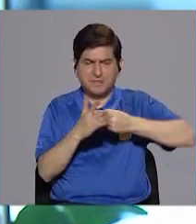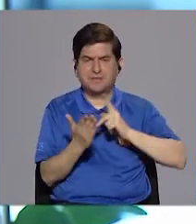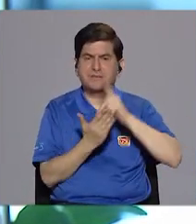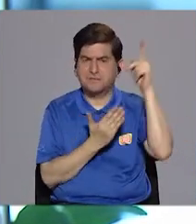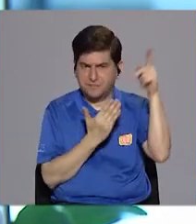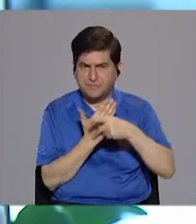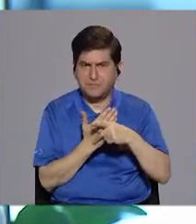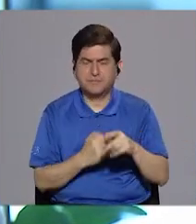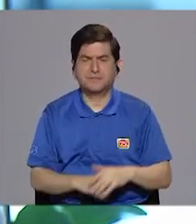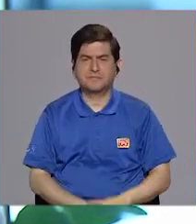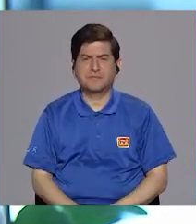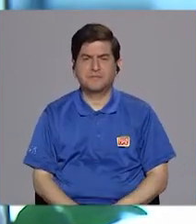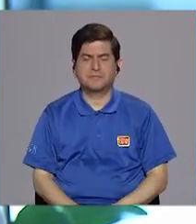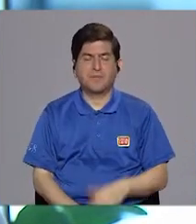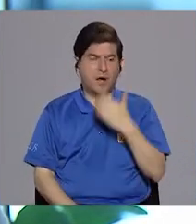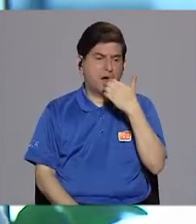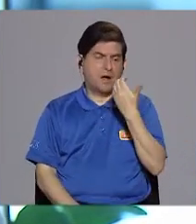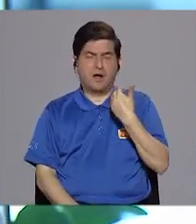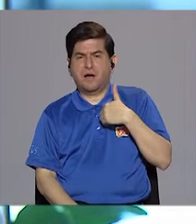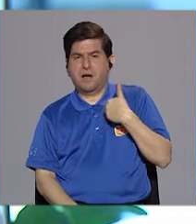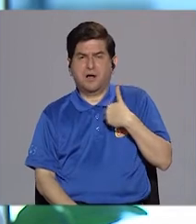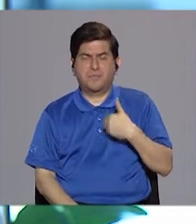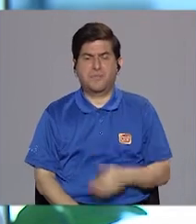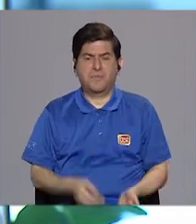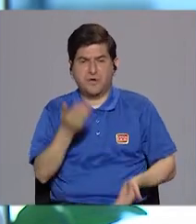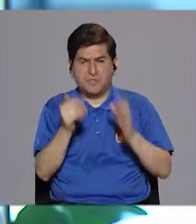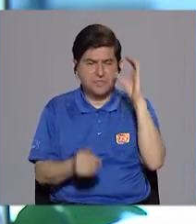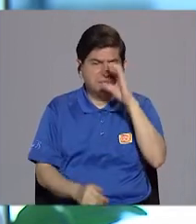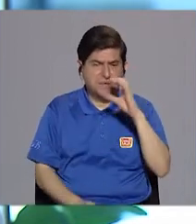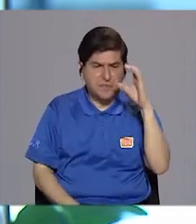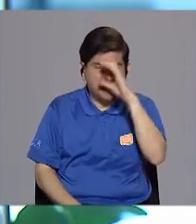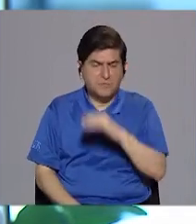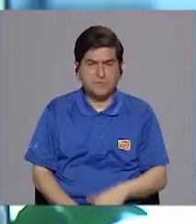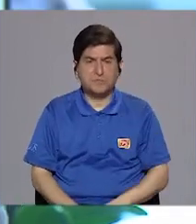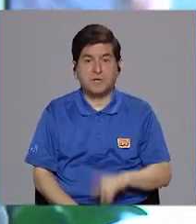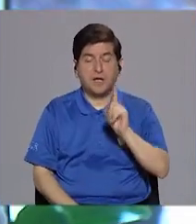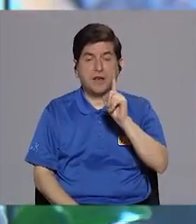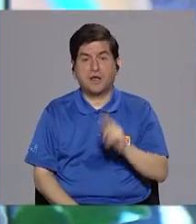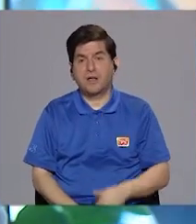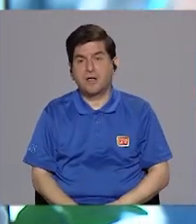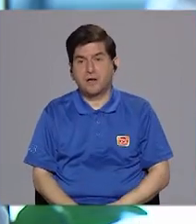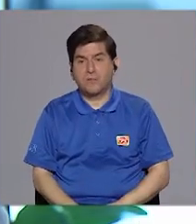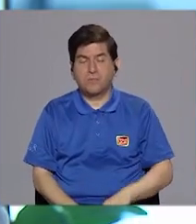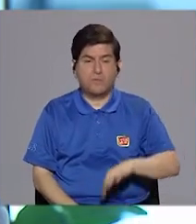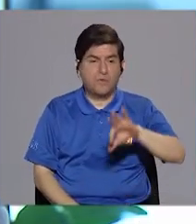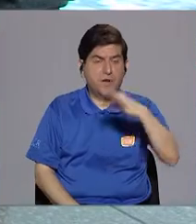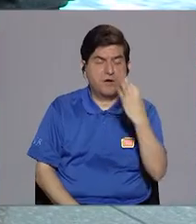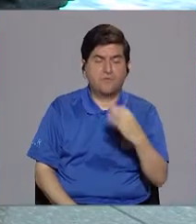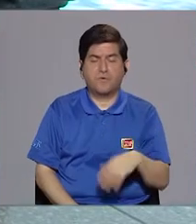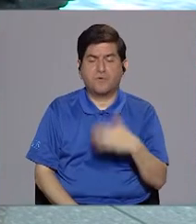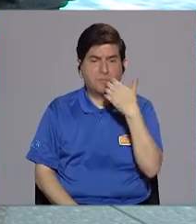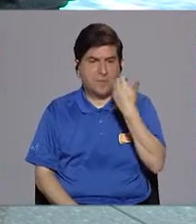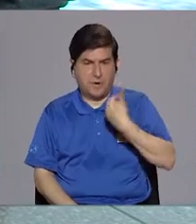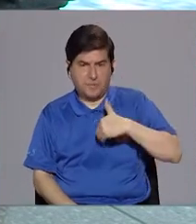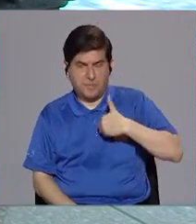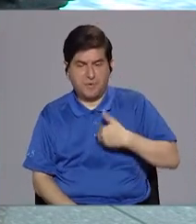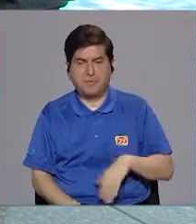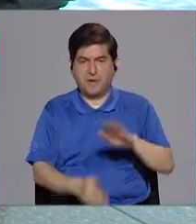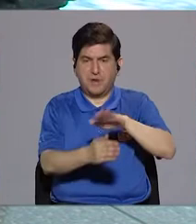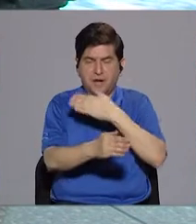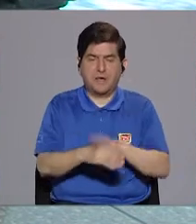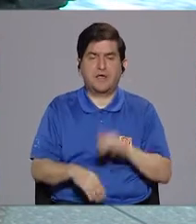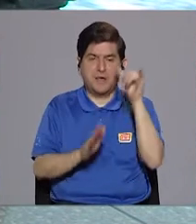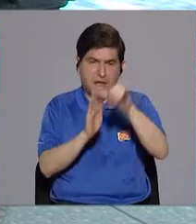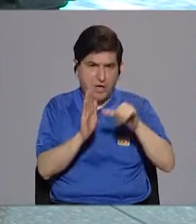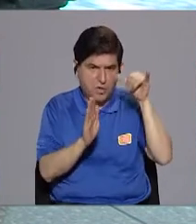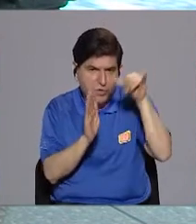programa, cómo el privilegio inclusive en las búsquedas que encontramos en un canal que privilegia la música, que es el